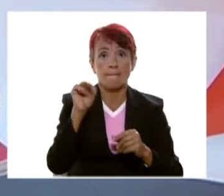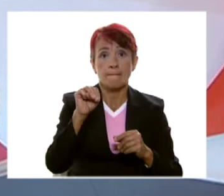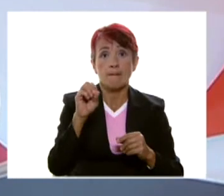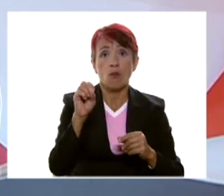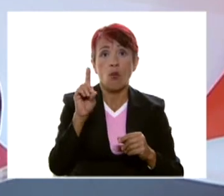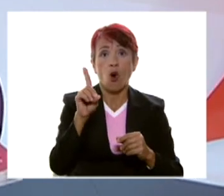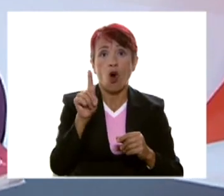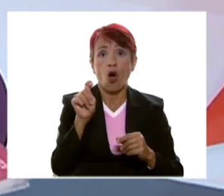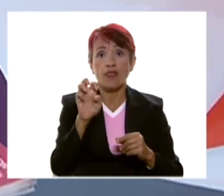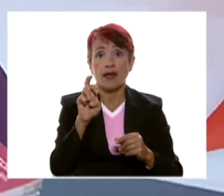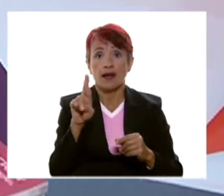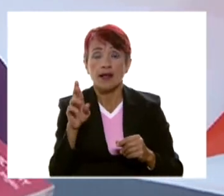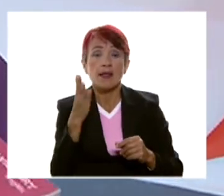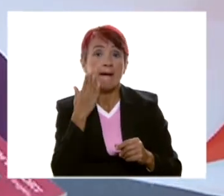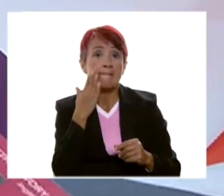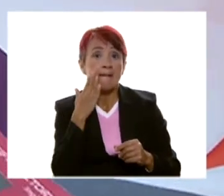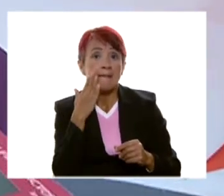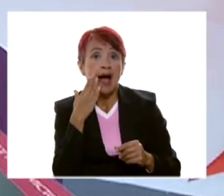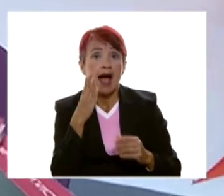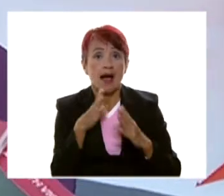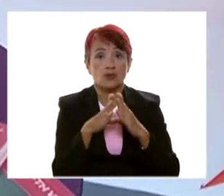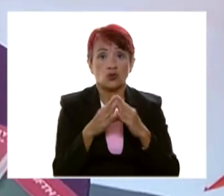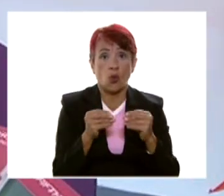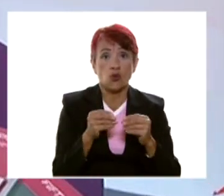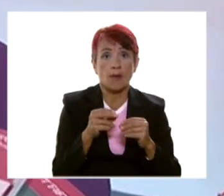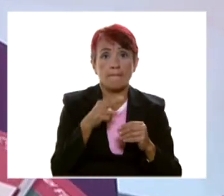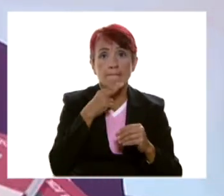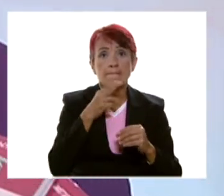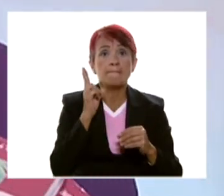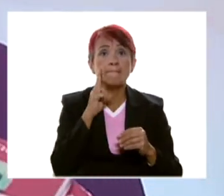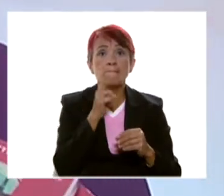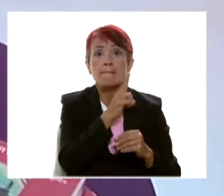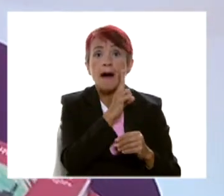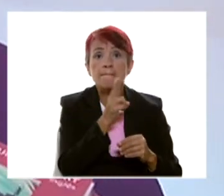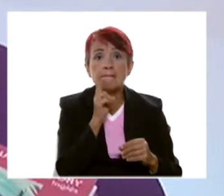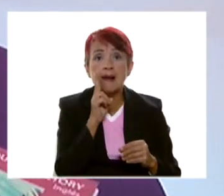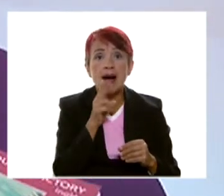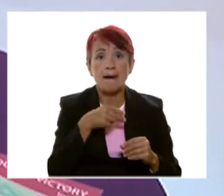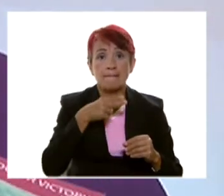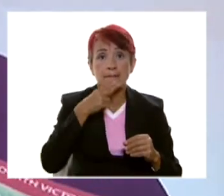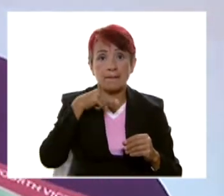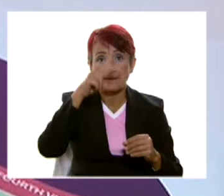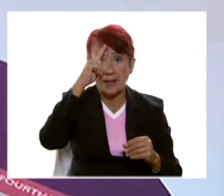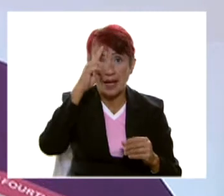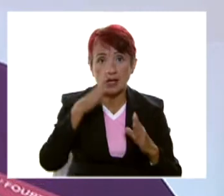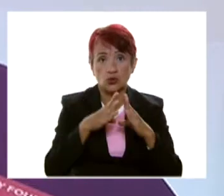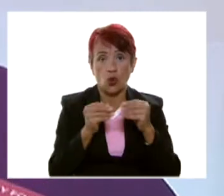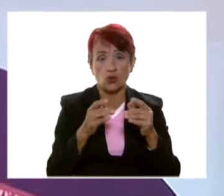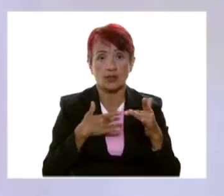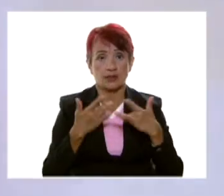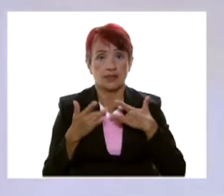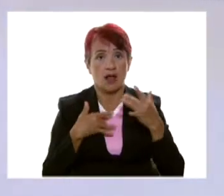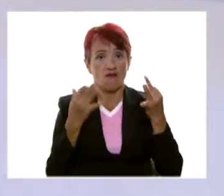es madre, o sea, madre más formal, ¿ok? Entonces, vamos a iniciar con nuestras actividades.